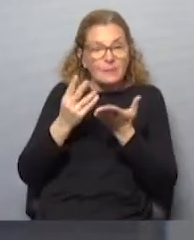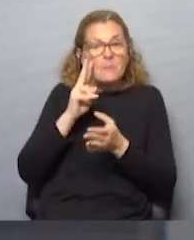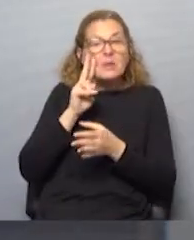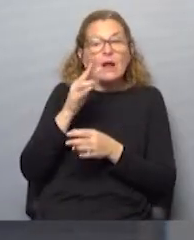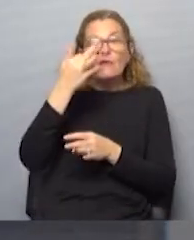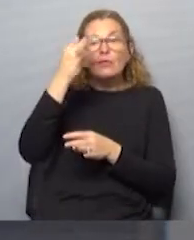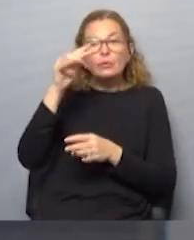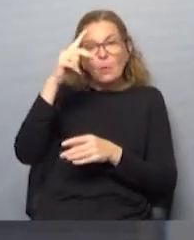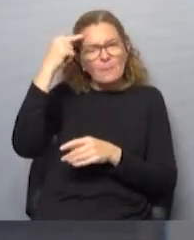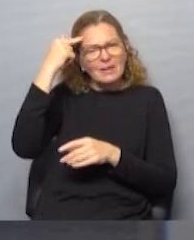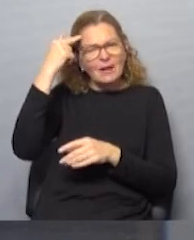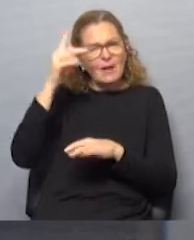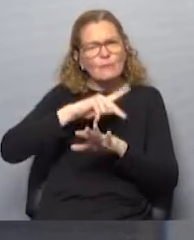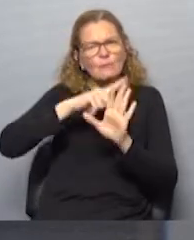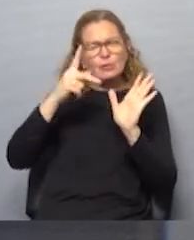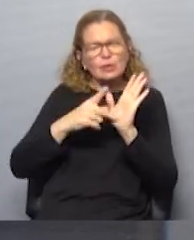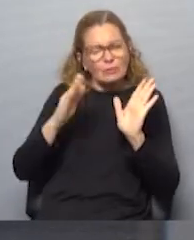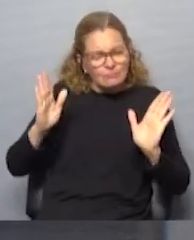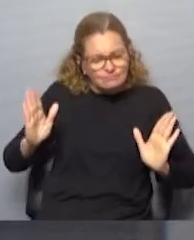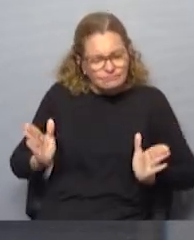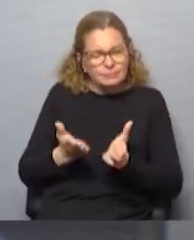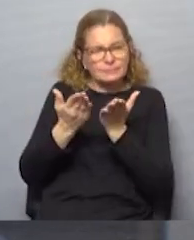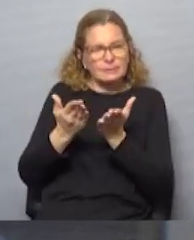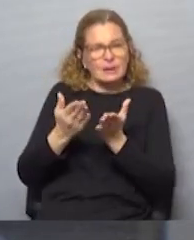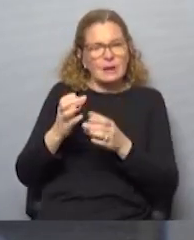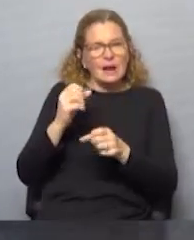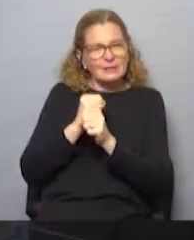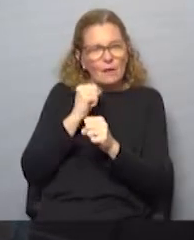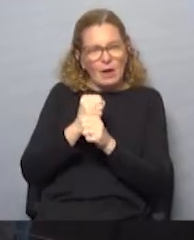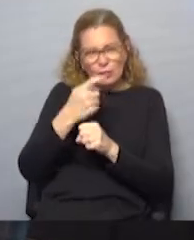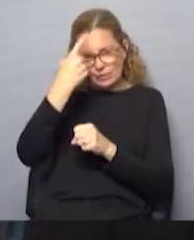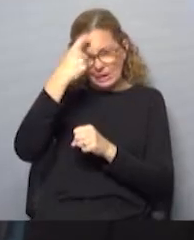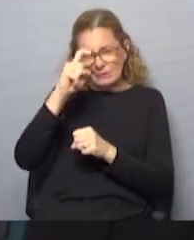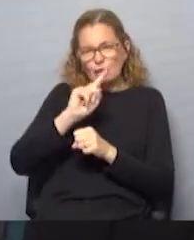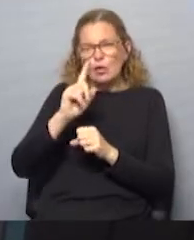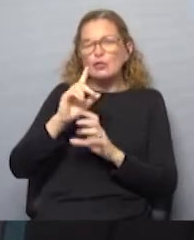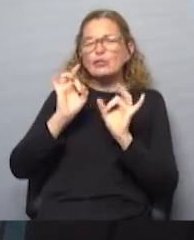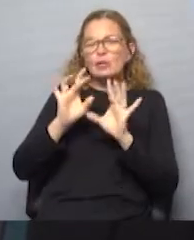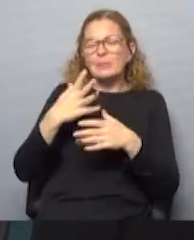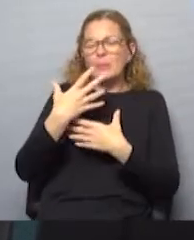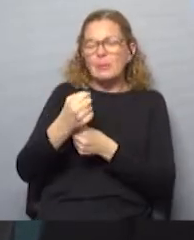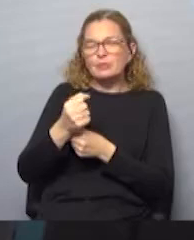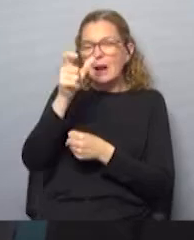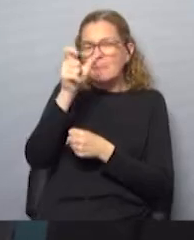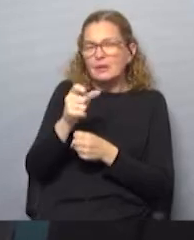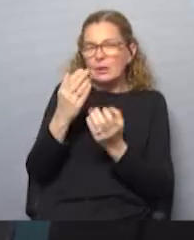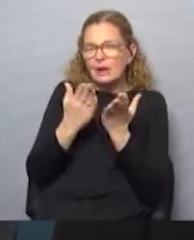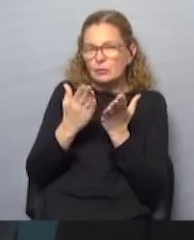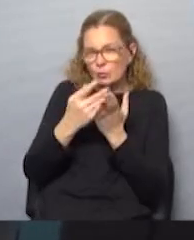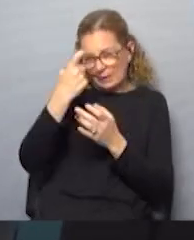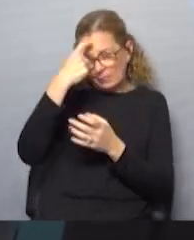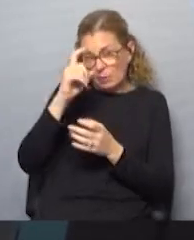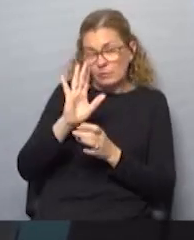adelante proyectarnos y darle un fuerte impulso a la actividad científica no solo para apoyar a los científicos digamos que por